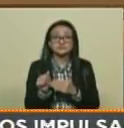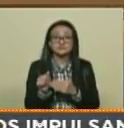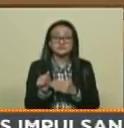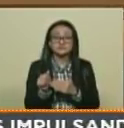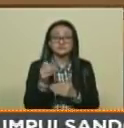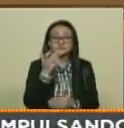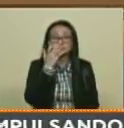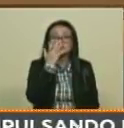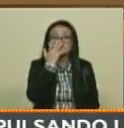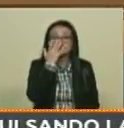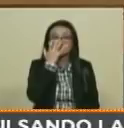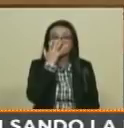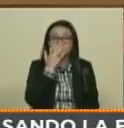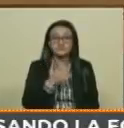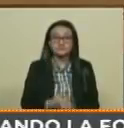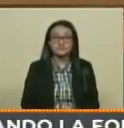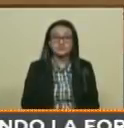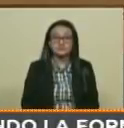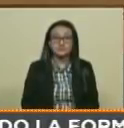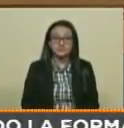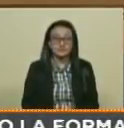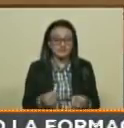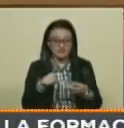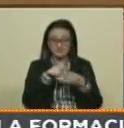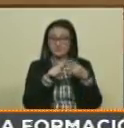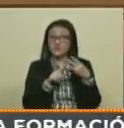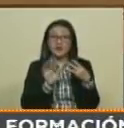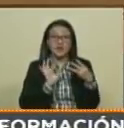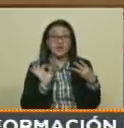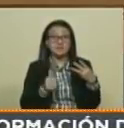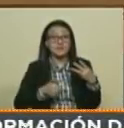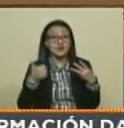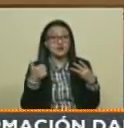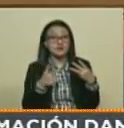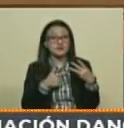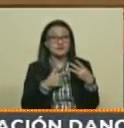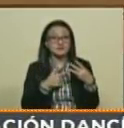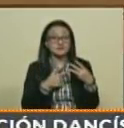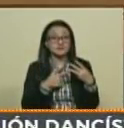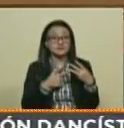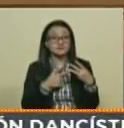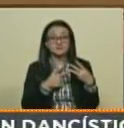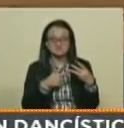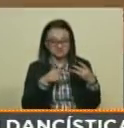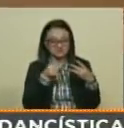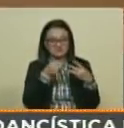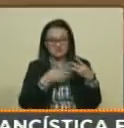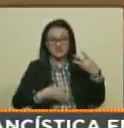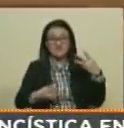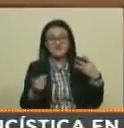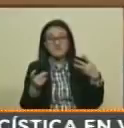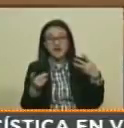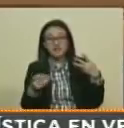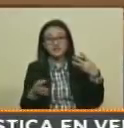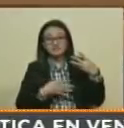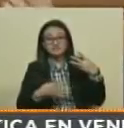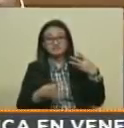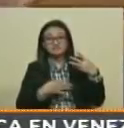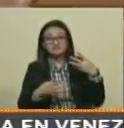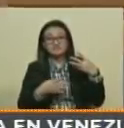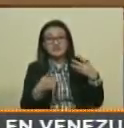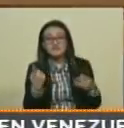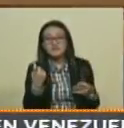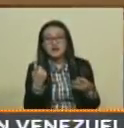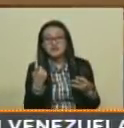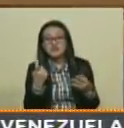Y aquí no estoy contando, no estoy incluyendo los contratos con sobreprecios,